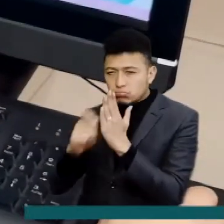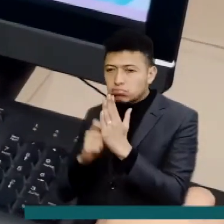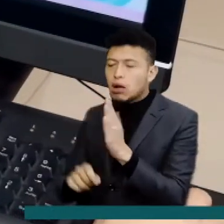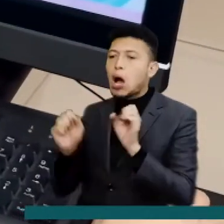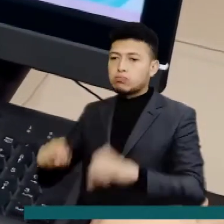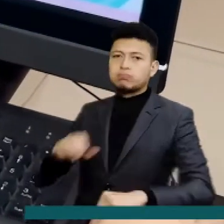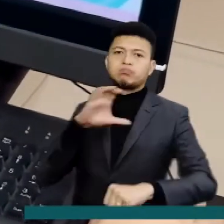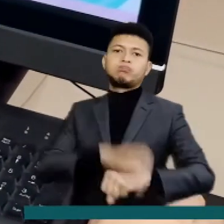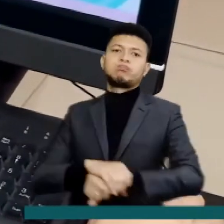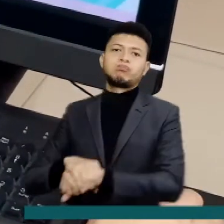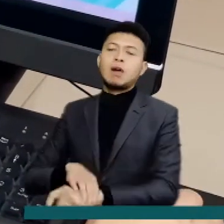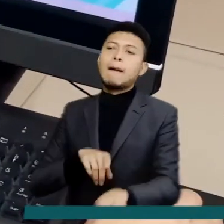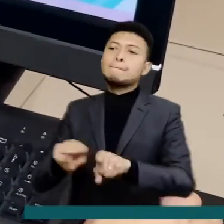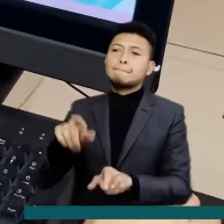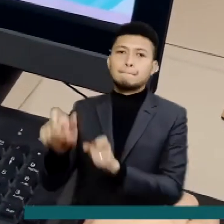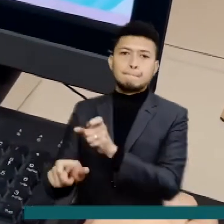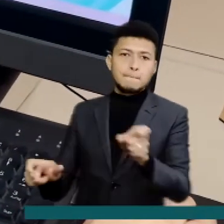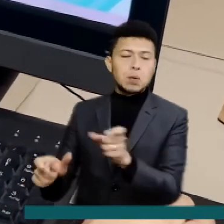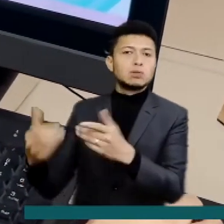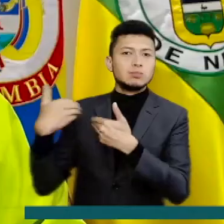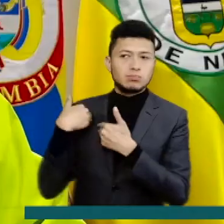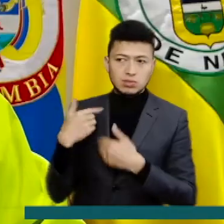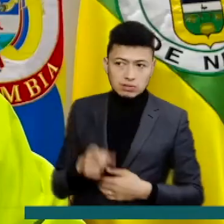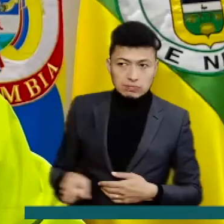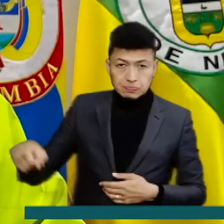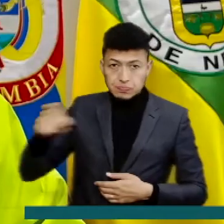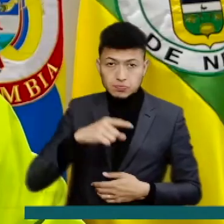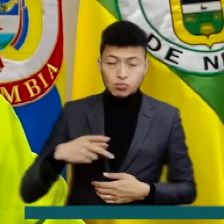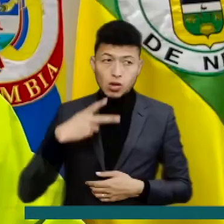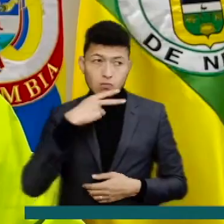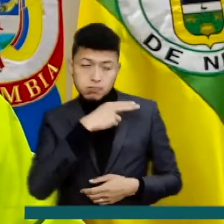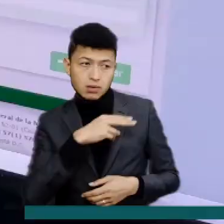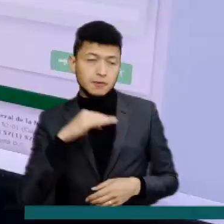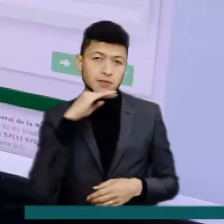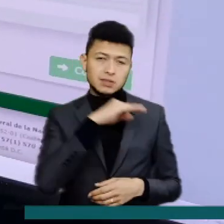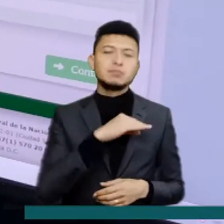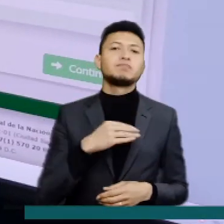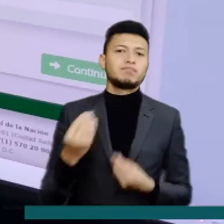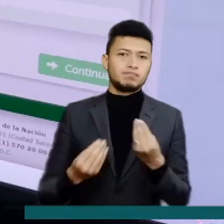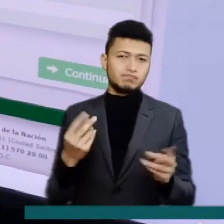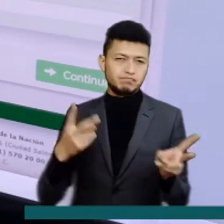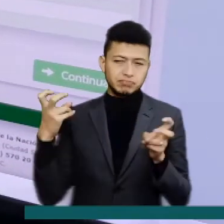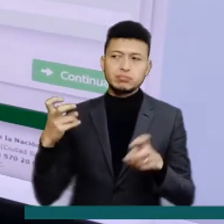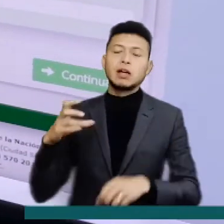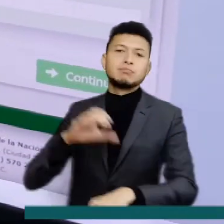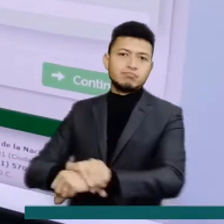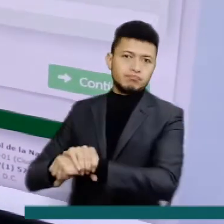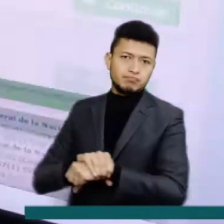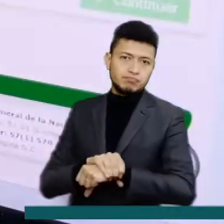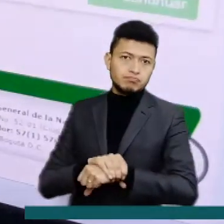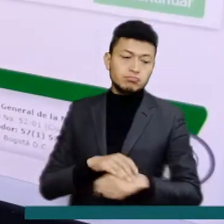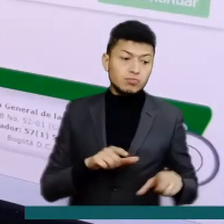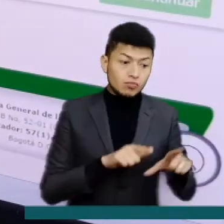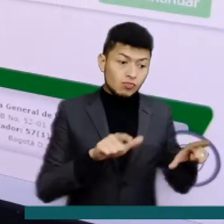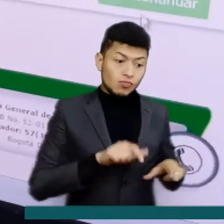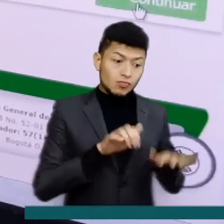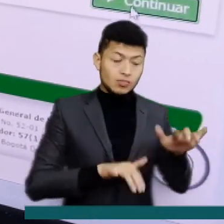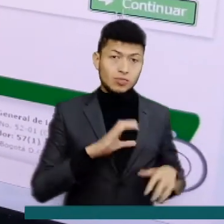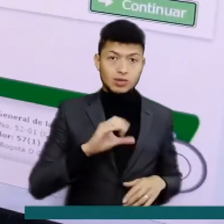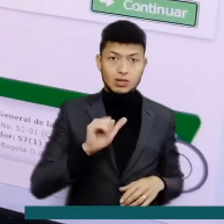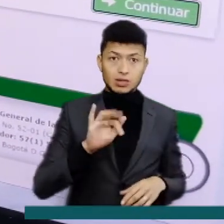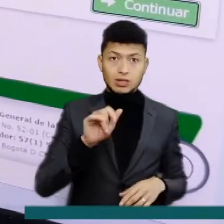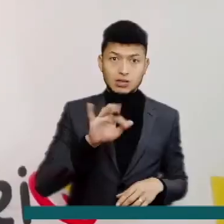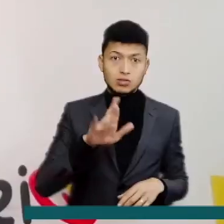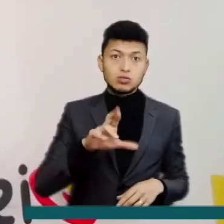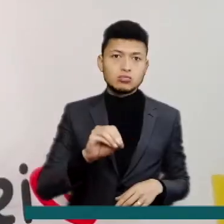lograr capturar a las personas que se encuentran cometiendo este delito. Frente a estas denuncias, la dependencia de Catastro reportó más